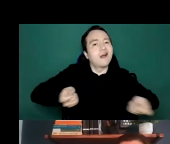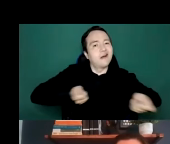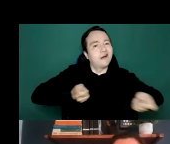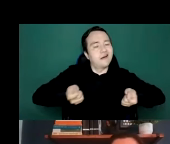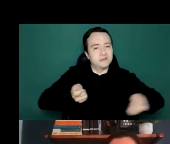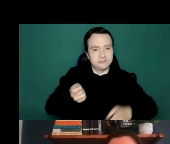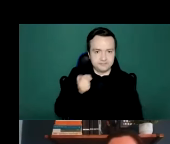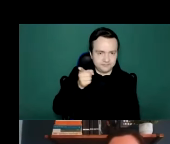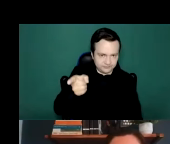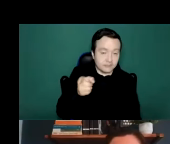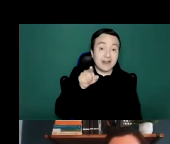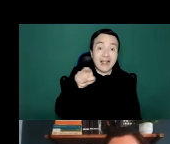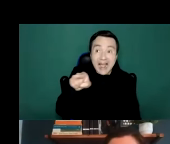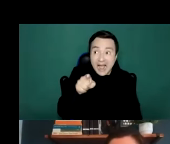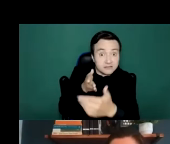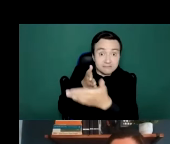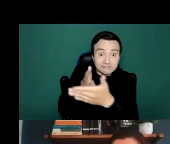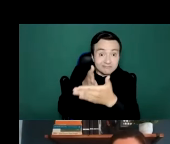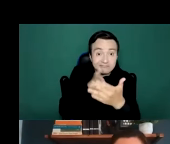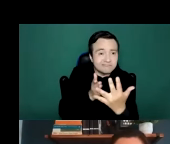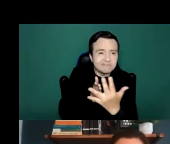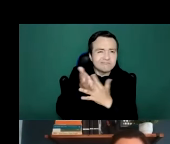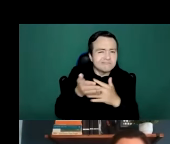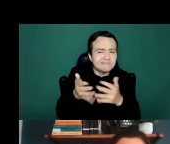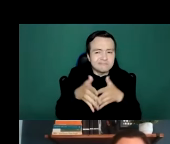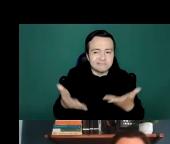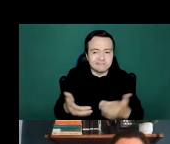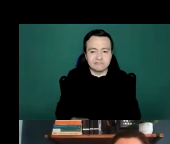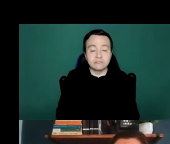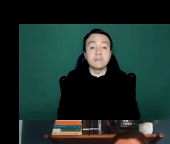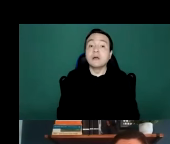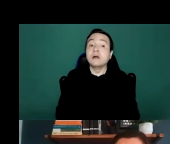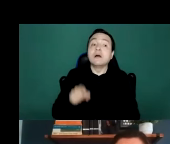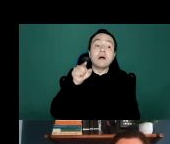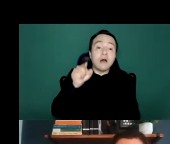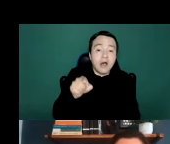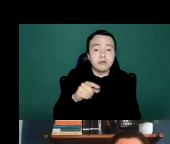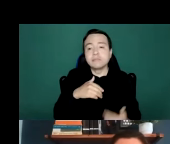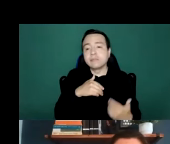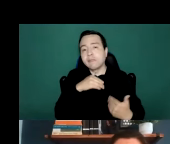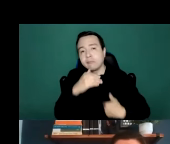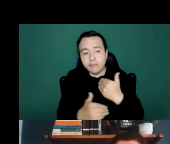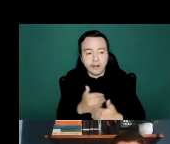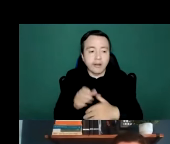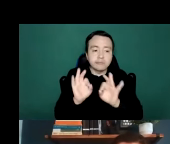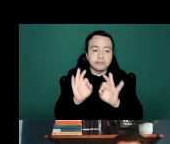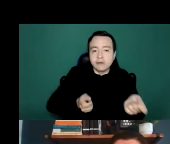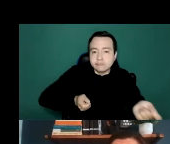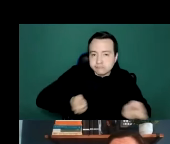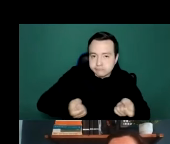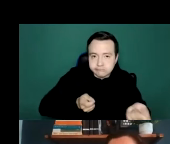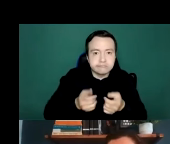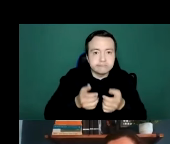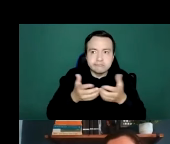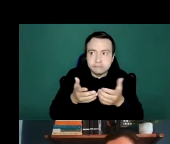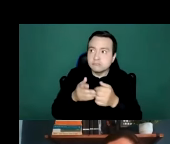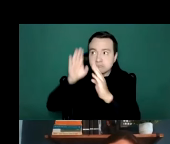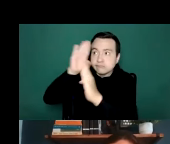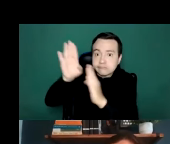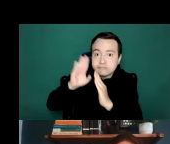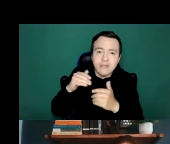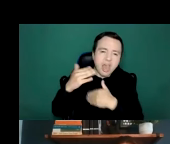por ejemplo, altos tiempos de espera, horarios de atención inadecuados o procesos administrativos en la búsqueda de atención que son